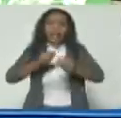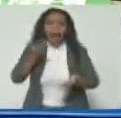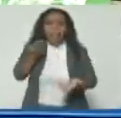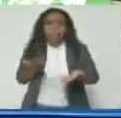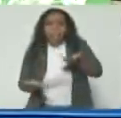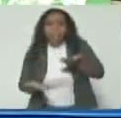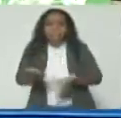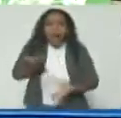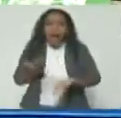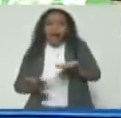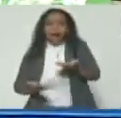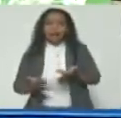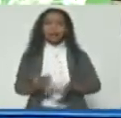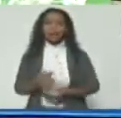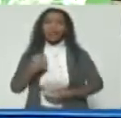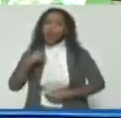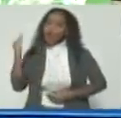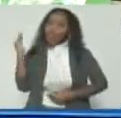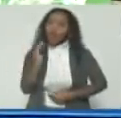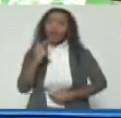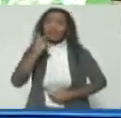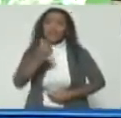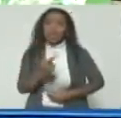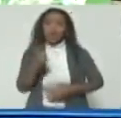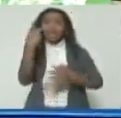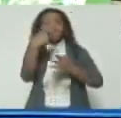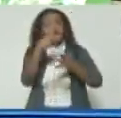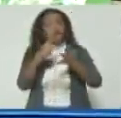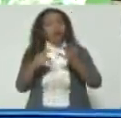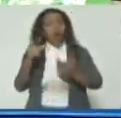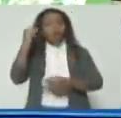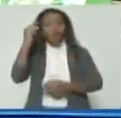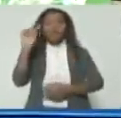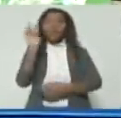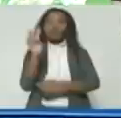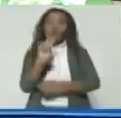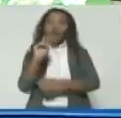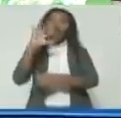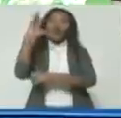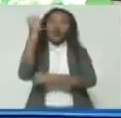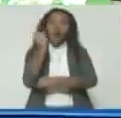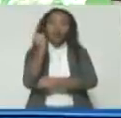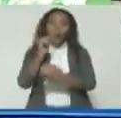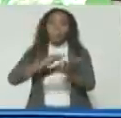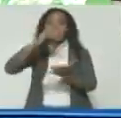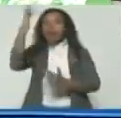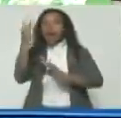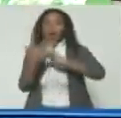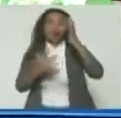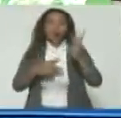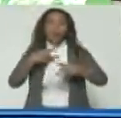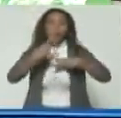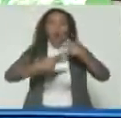balance. He venido diciendo durante varios días, Venezuela está logrando un milagro productivo.